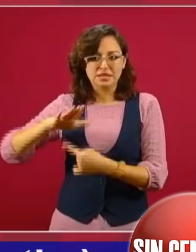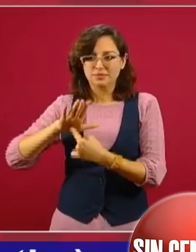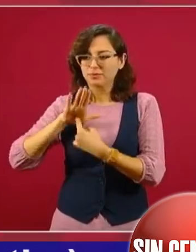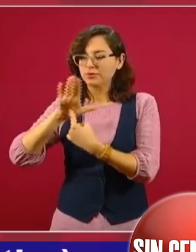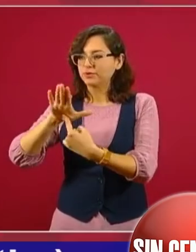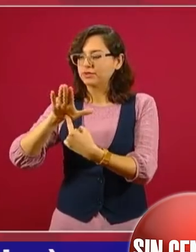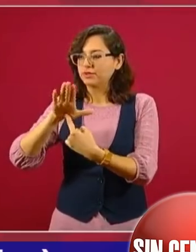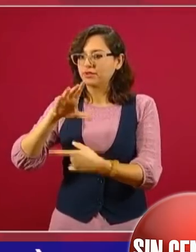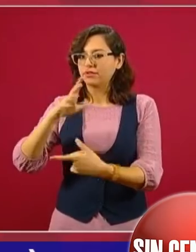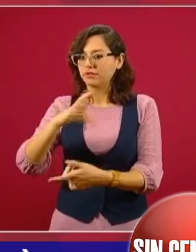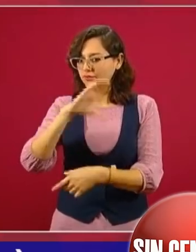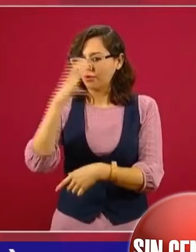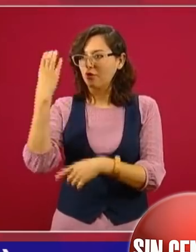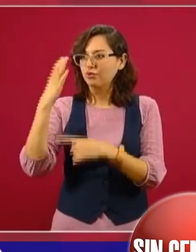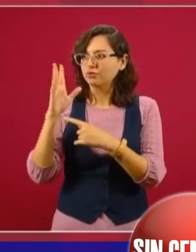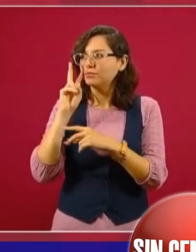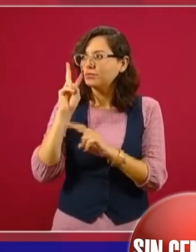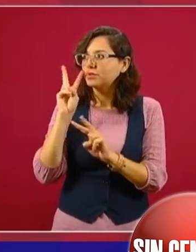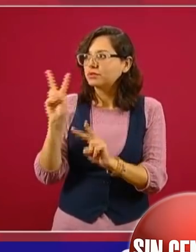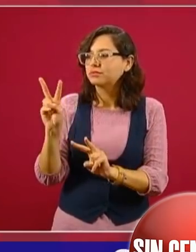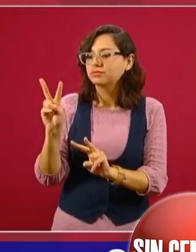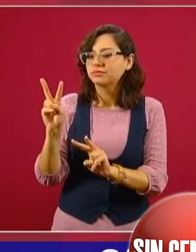que